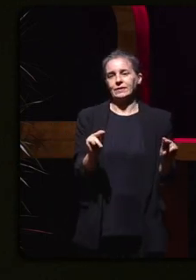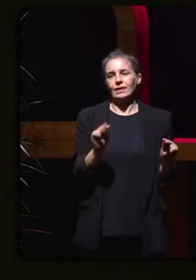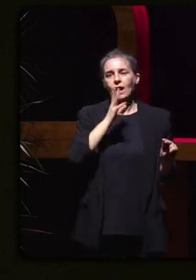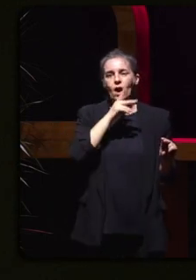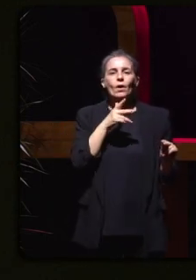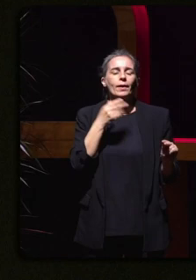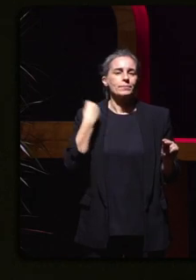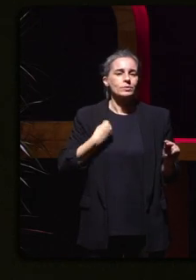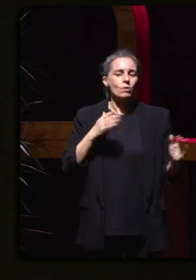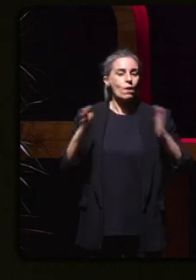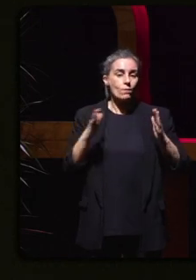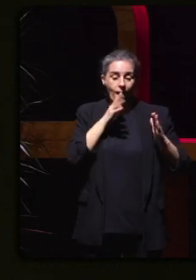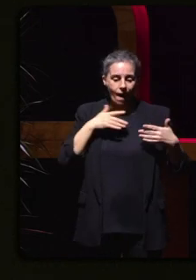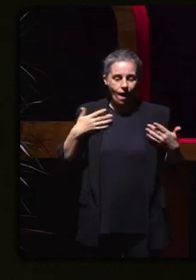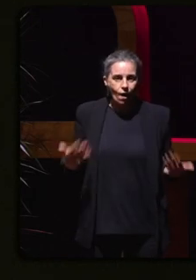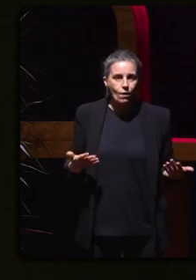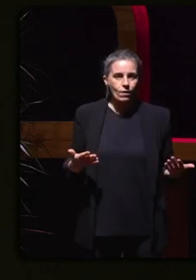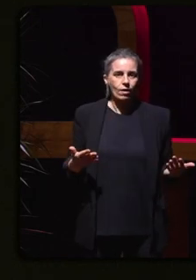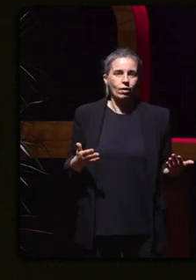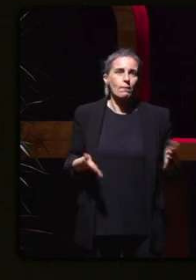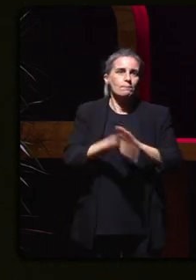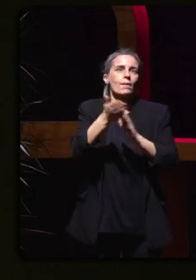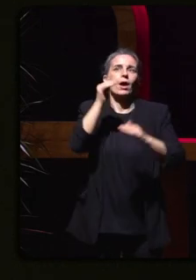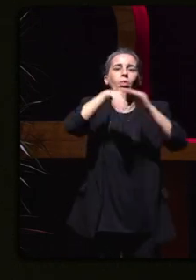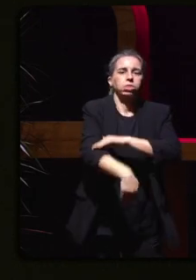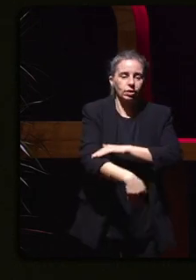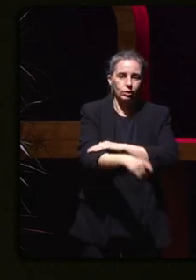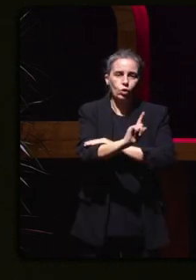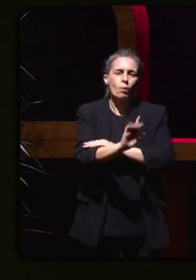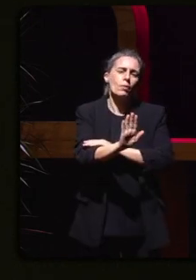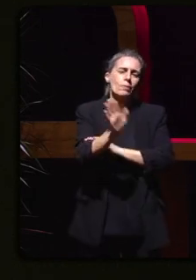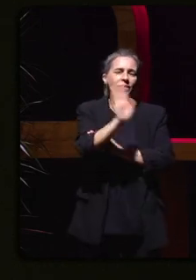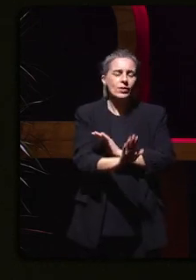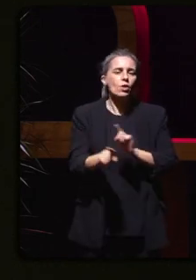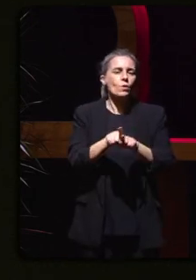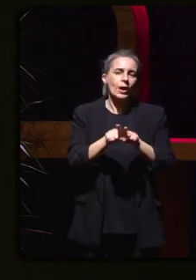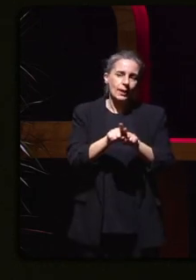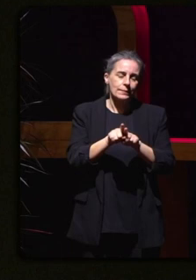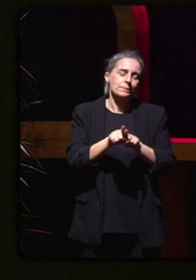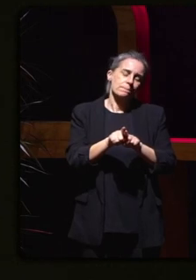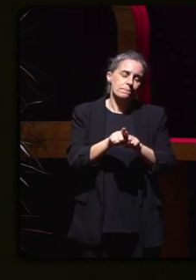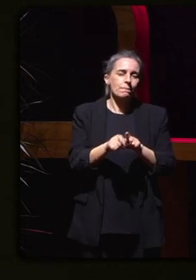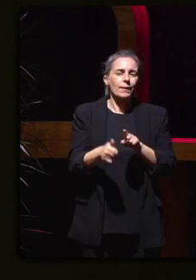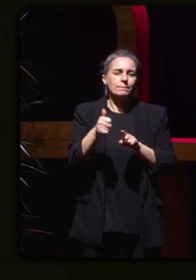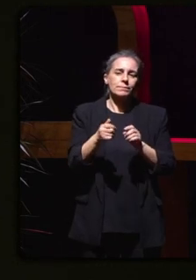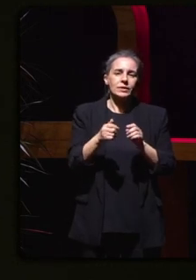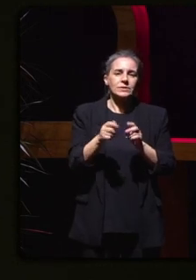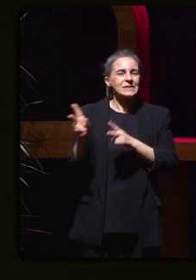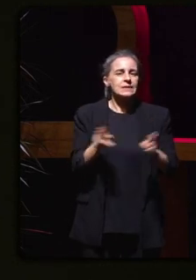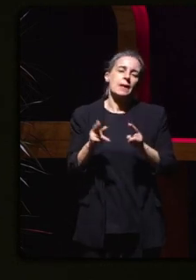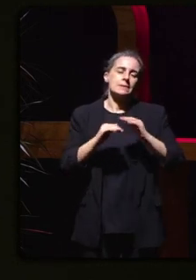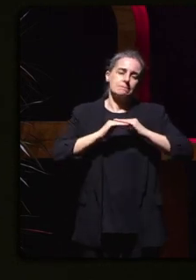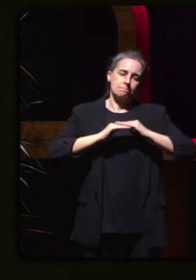las series ni el mercado se va a hundir pero parece que estamos llegando a un valle mucho más estable en